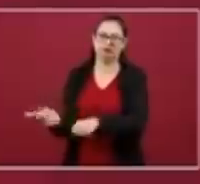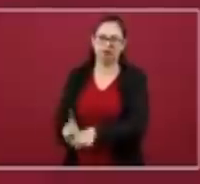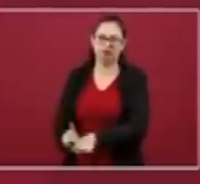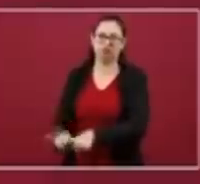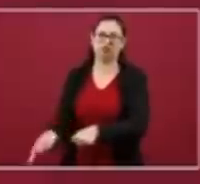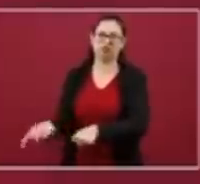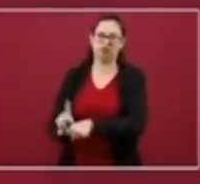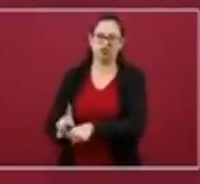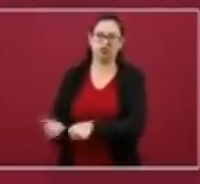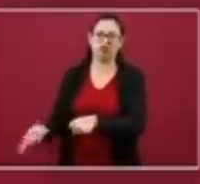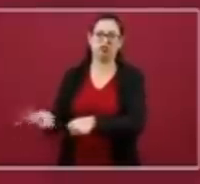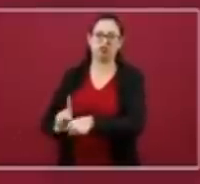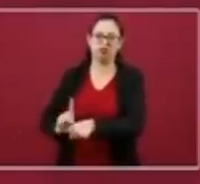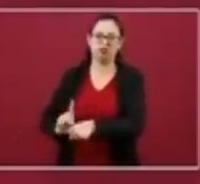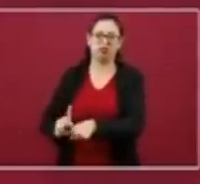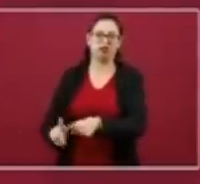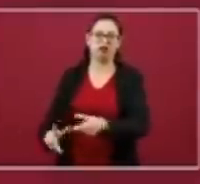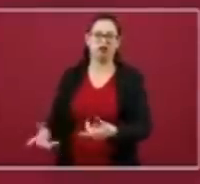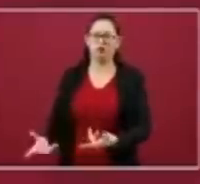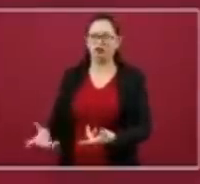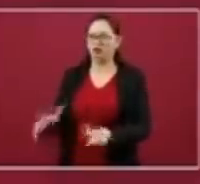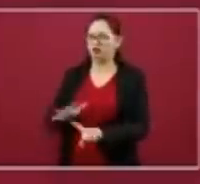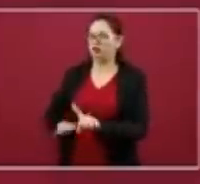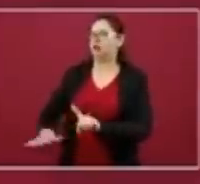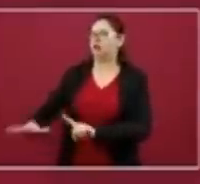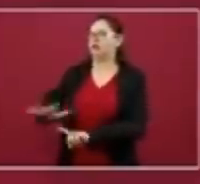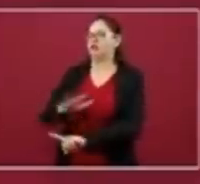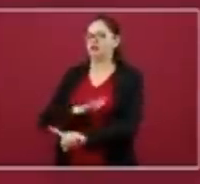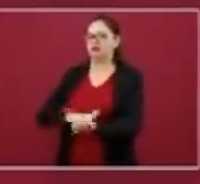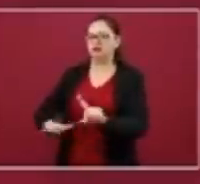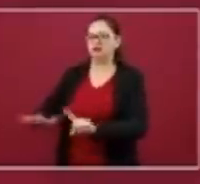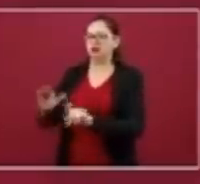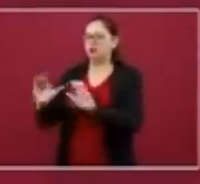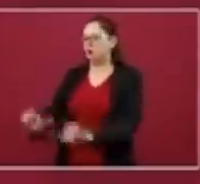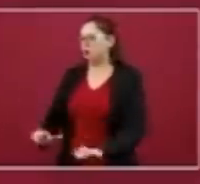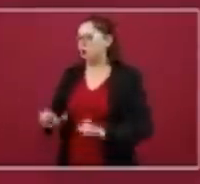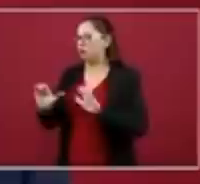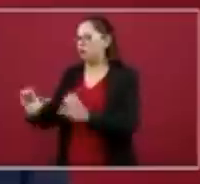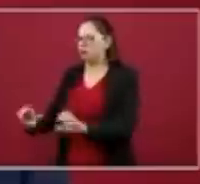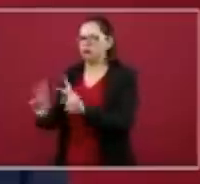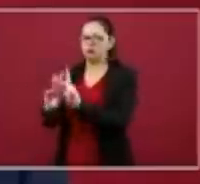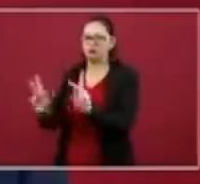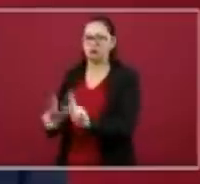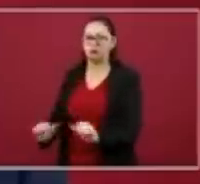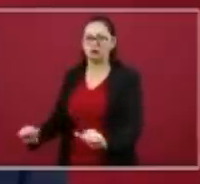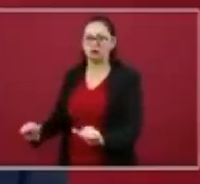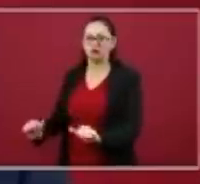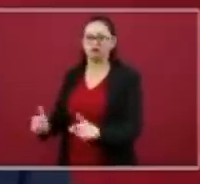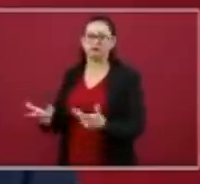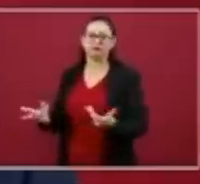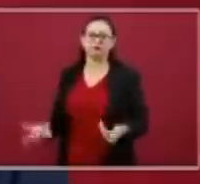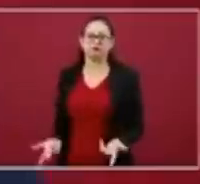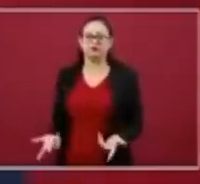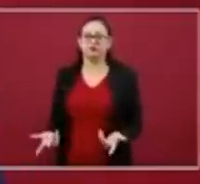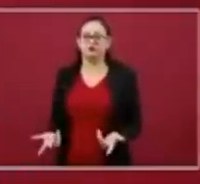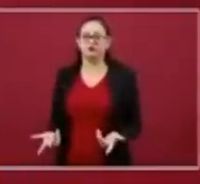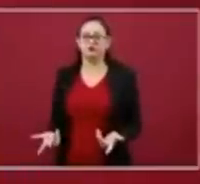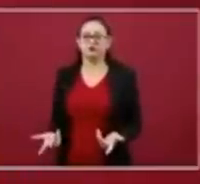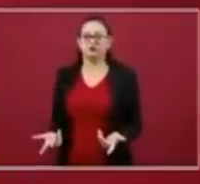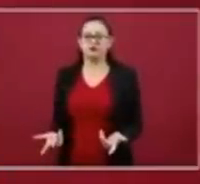diario de garantizar la seguridad. Ni modo que le echen la